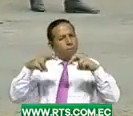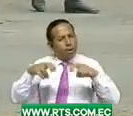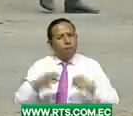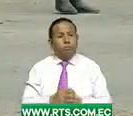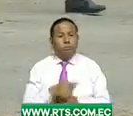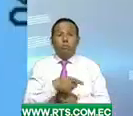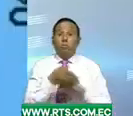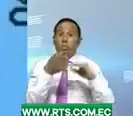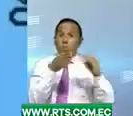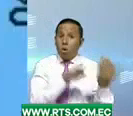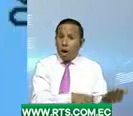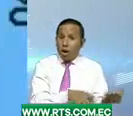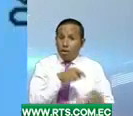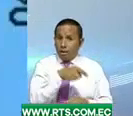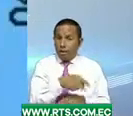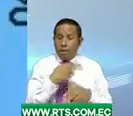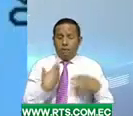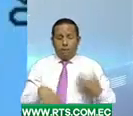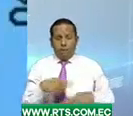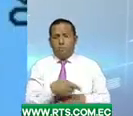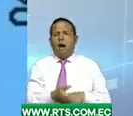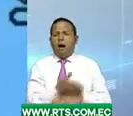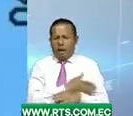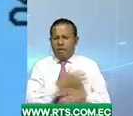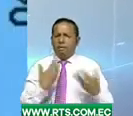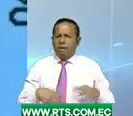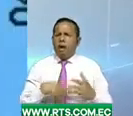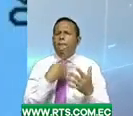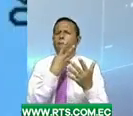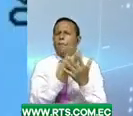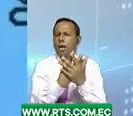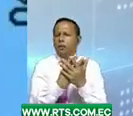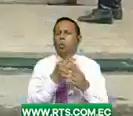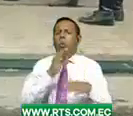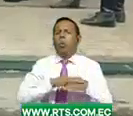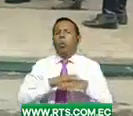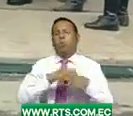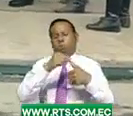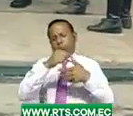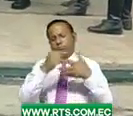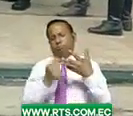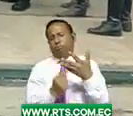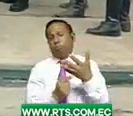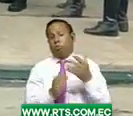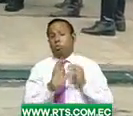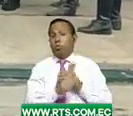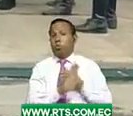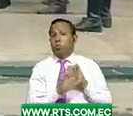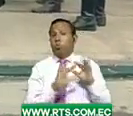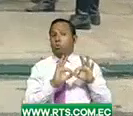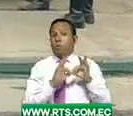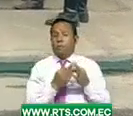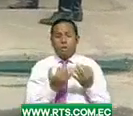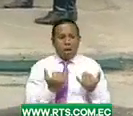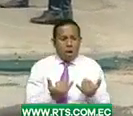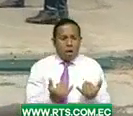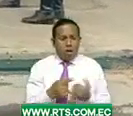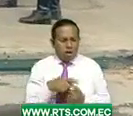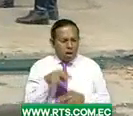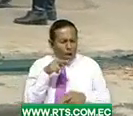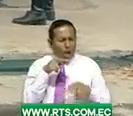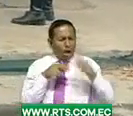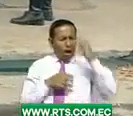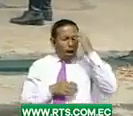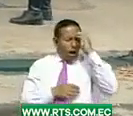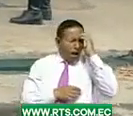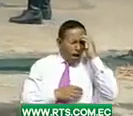también conocido como El Colorado, registraba antecedentes penales por varios delitos. Sus familiares protagonizaron escenas de dolor mientras